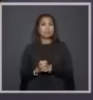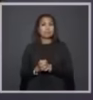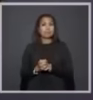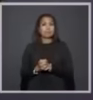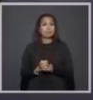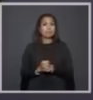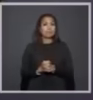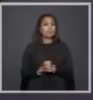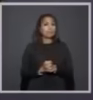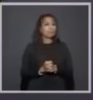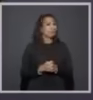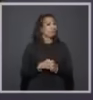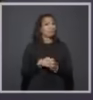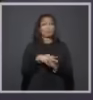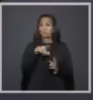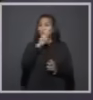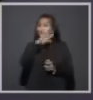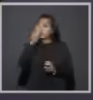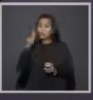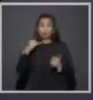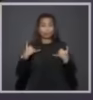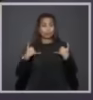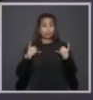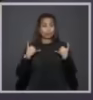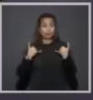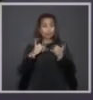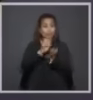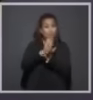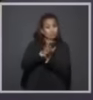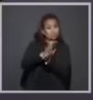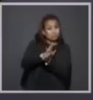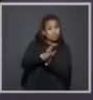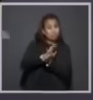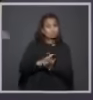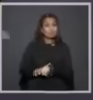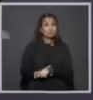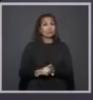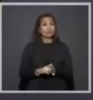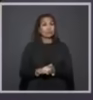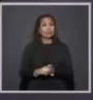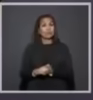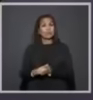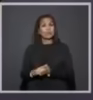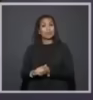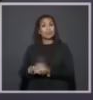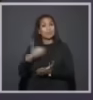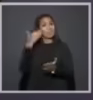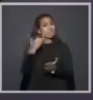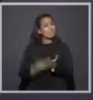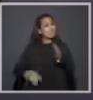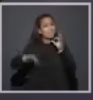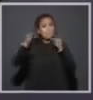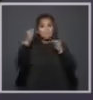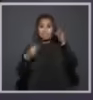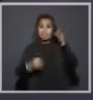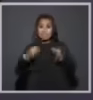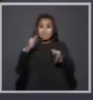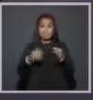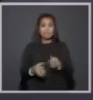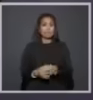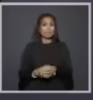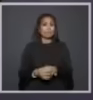No van a ser rechazados los jóvenes, como ha venido sucediendo, de manera injusta y absurda,